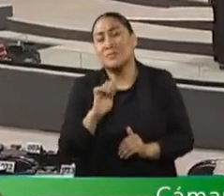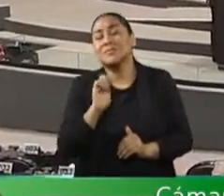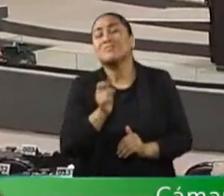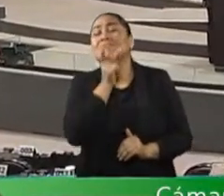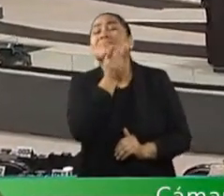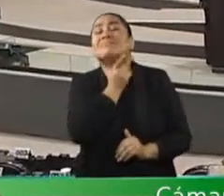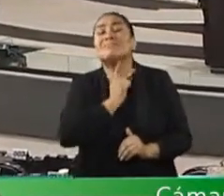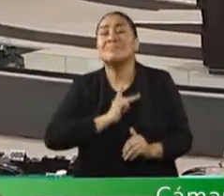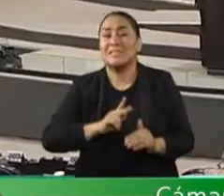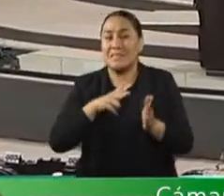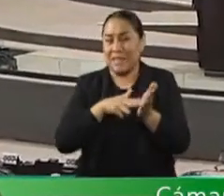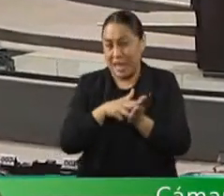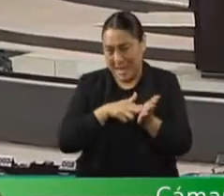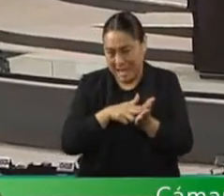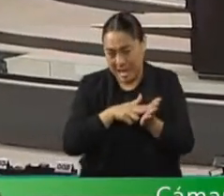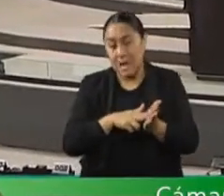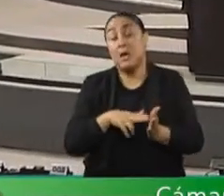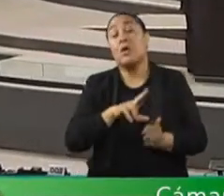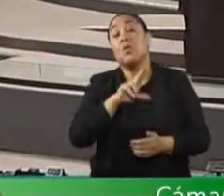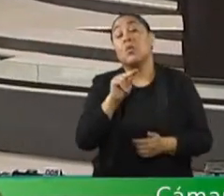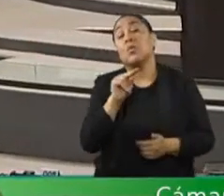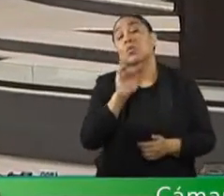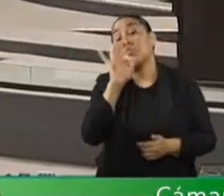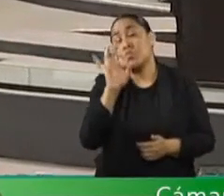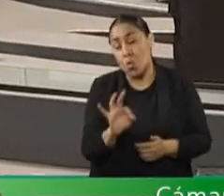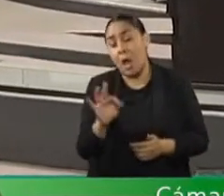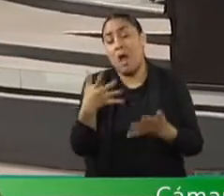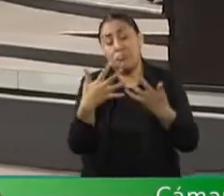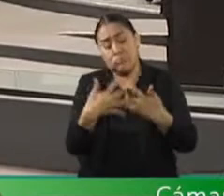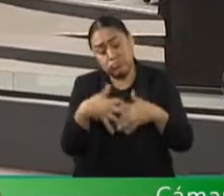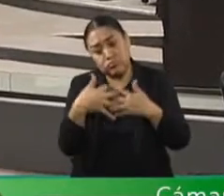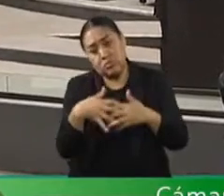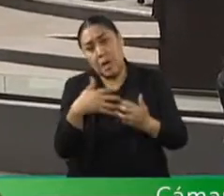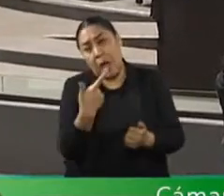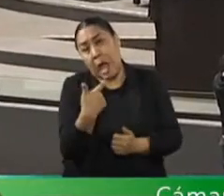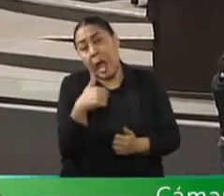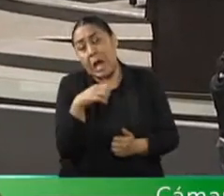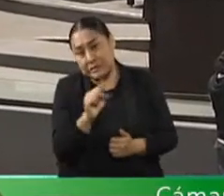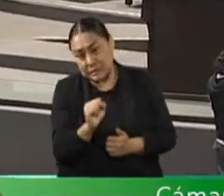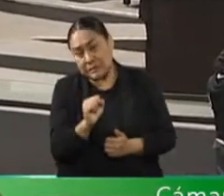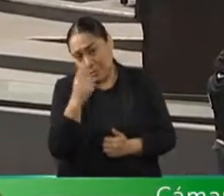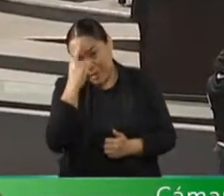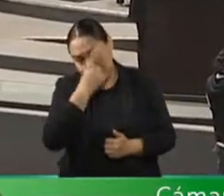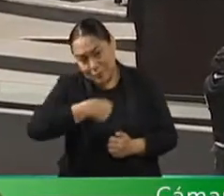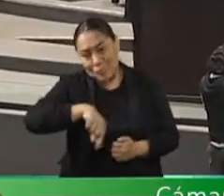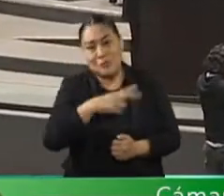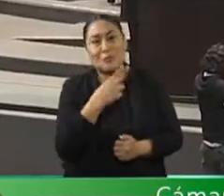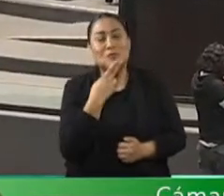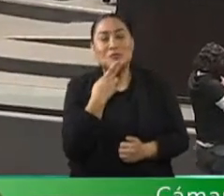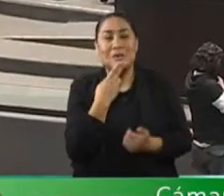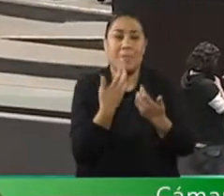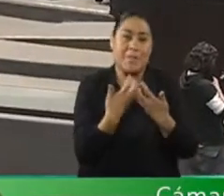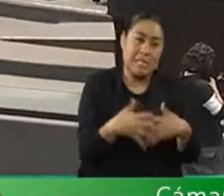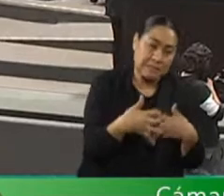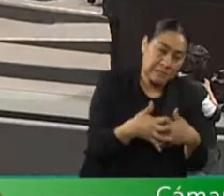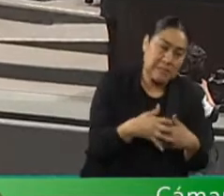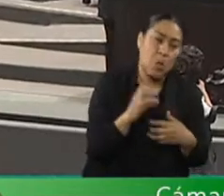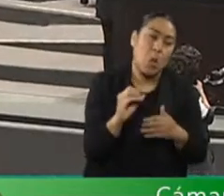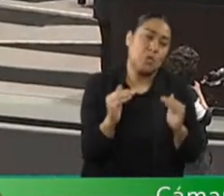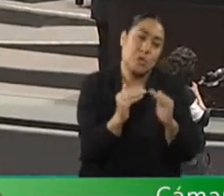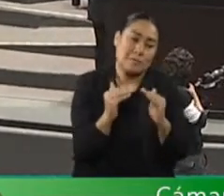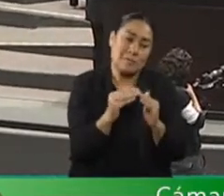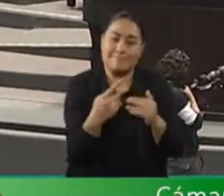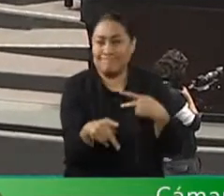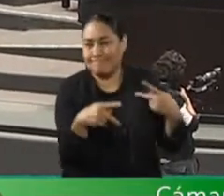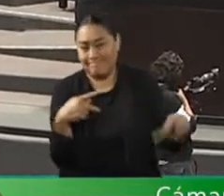produce más del 80% del gas natural que se consume en las empresas y en los hogares de